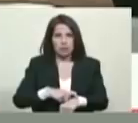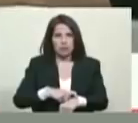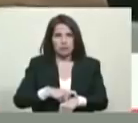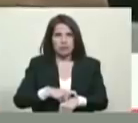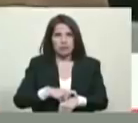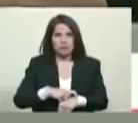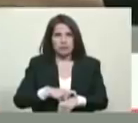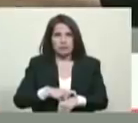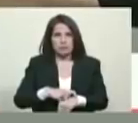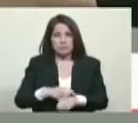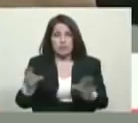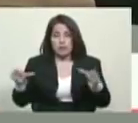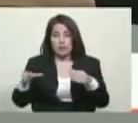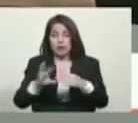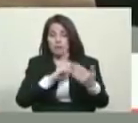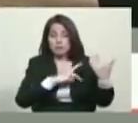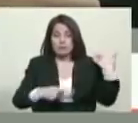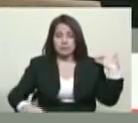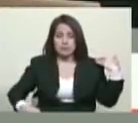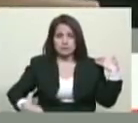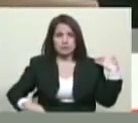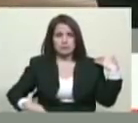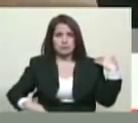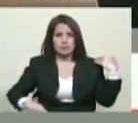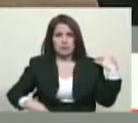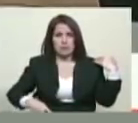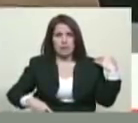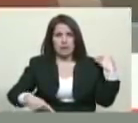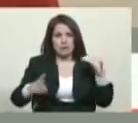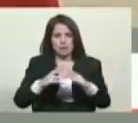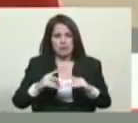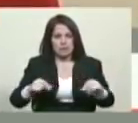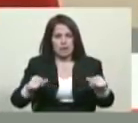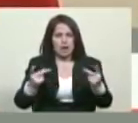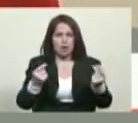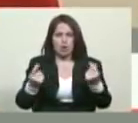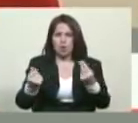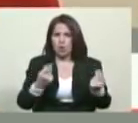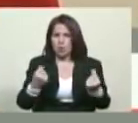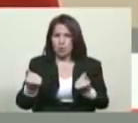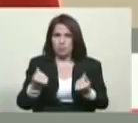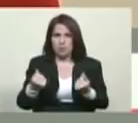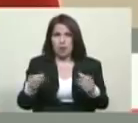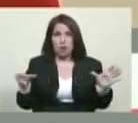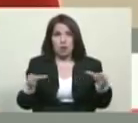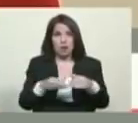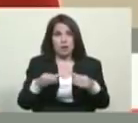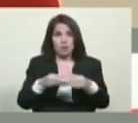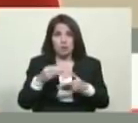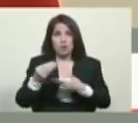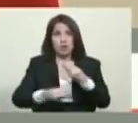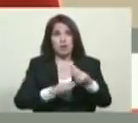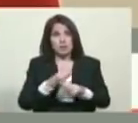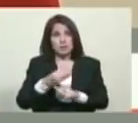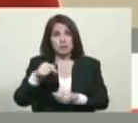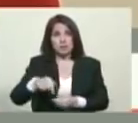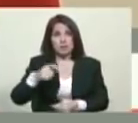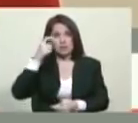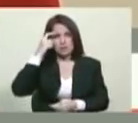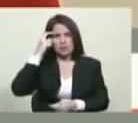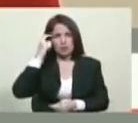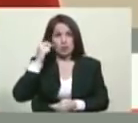momento desde la sede de la Vicepresidencia Sectorial de Economía con estas reuniones que se han dado en el día de hoy,